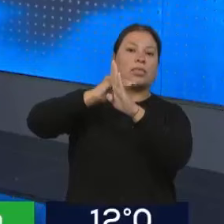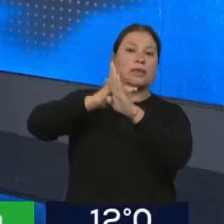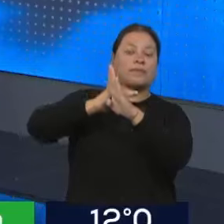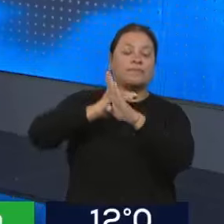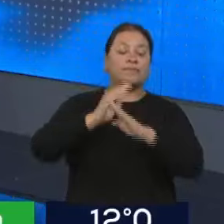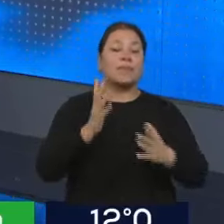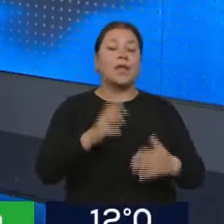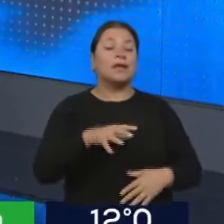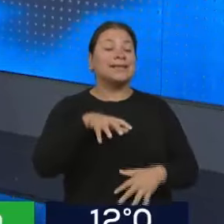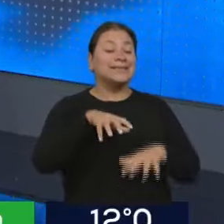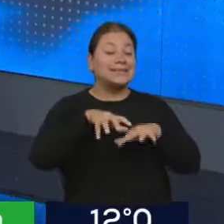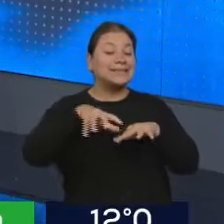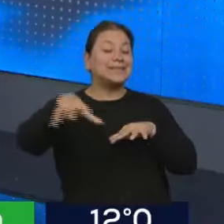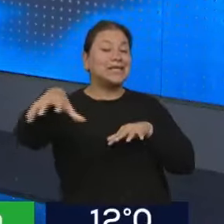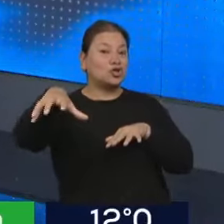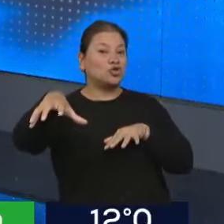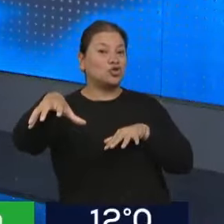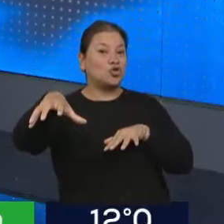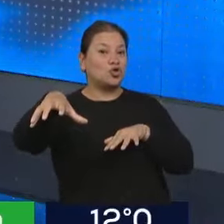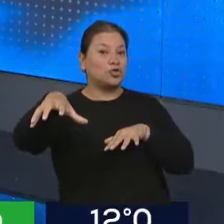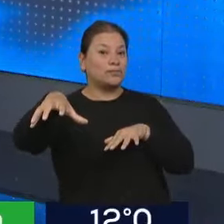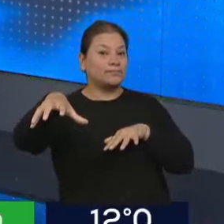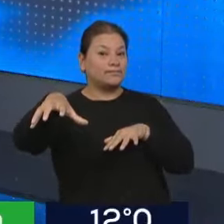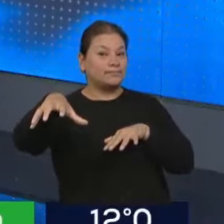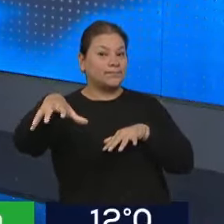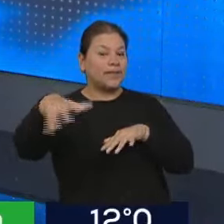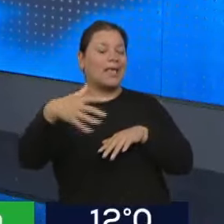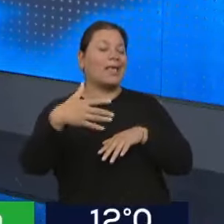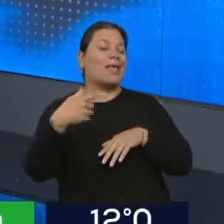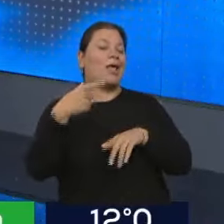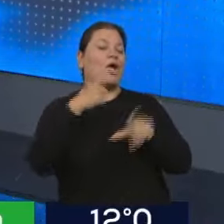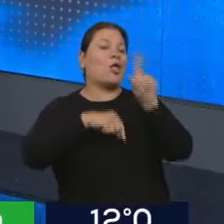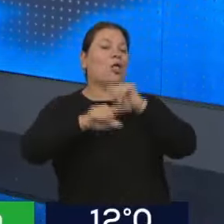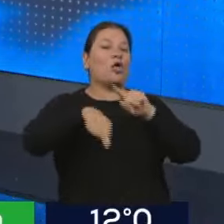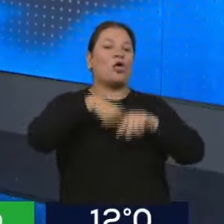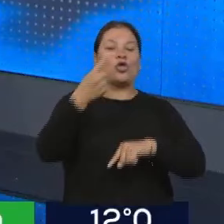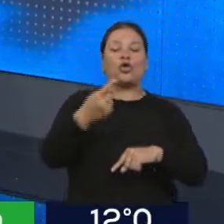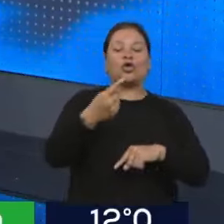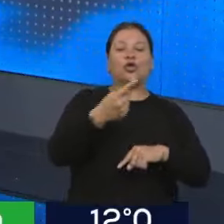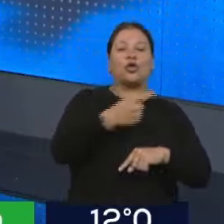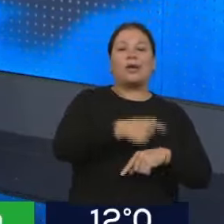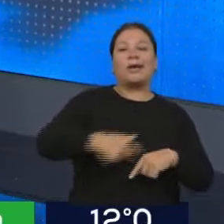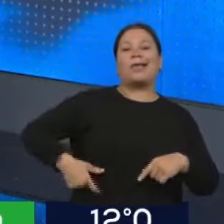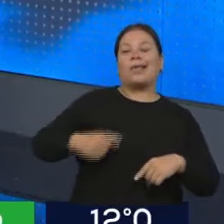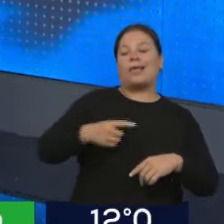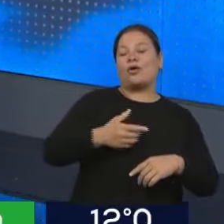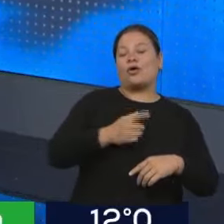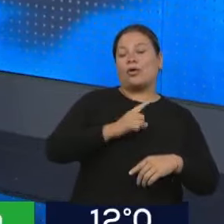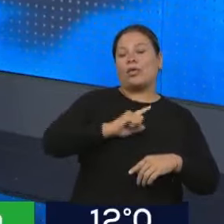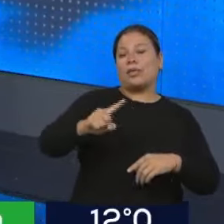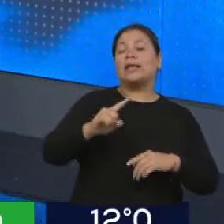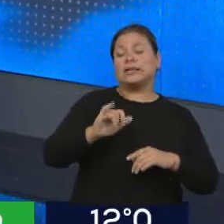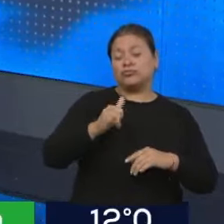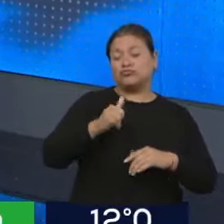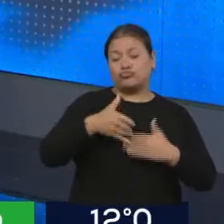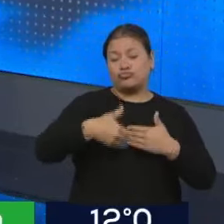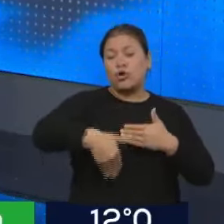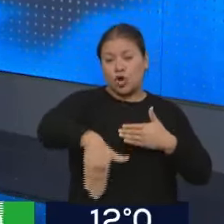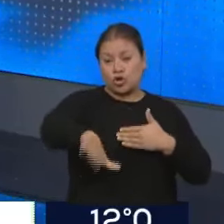el sector de quien no gobierna y otra cosa es gobernar. Así es. Entonces van a buscar el tiempo, que se va a incrementar la tarifa, no te quepa la menor